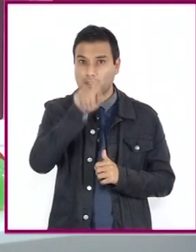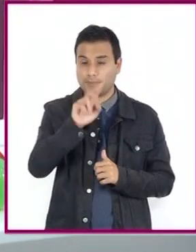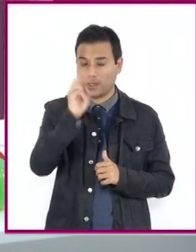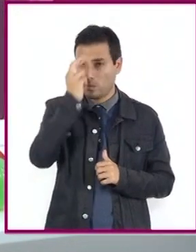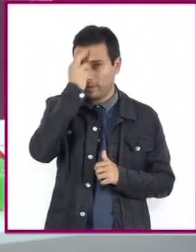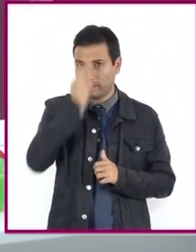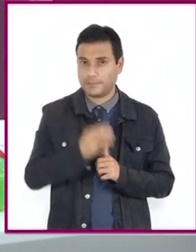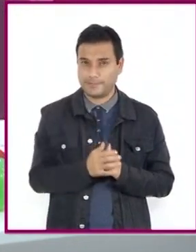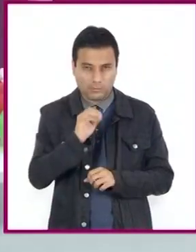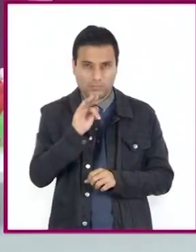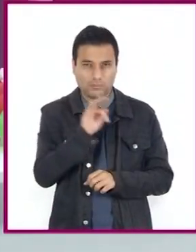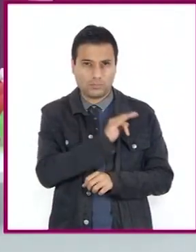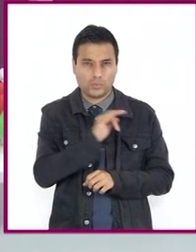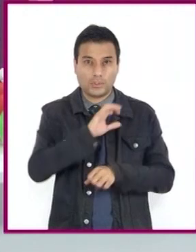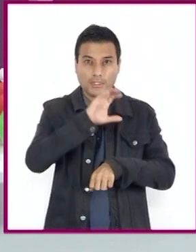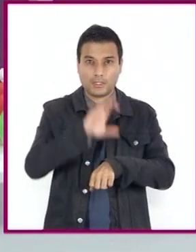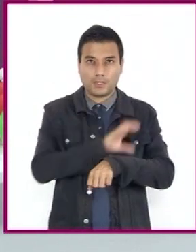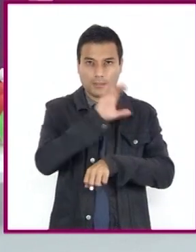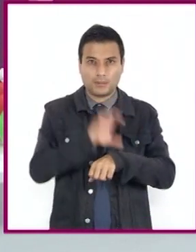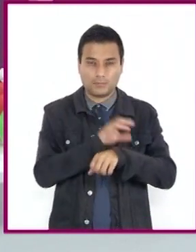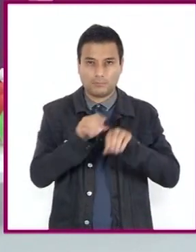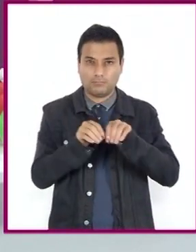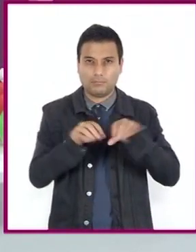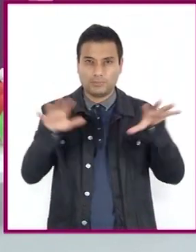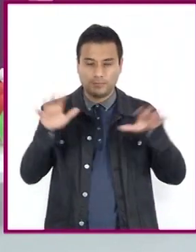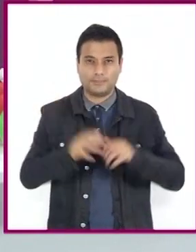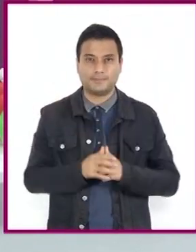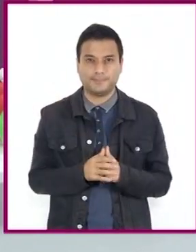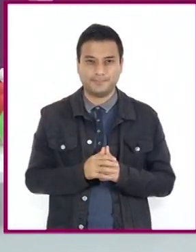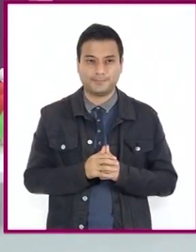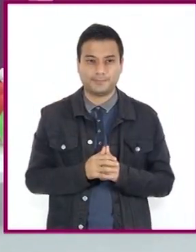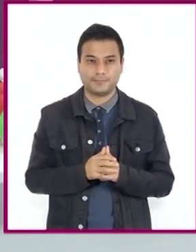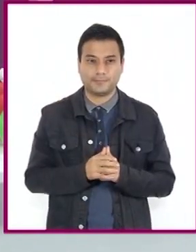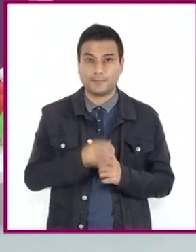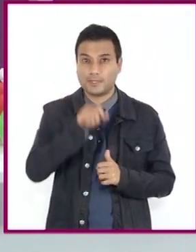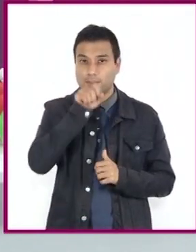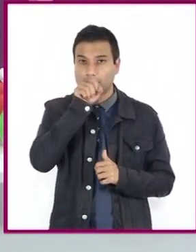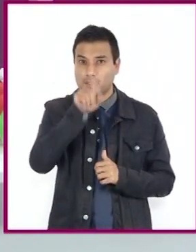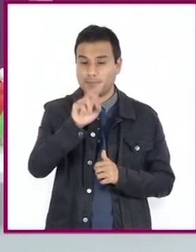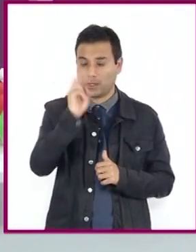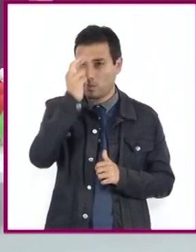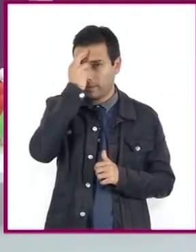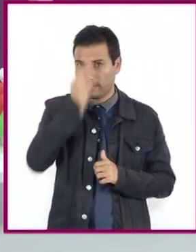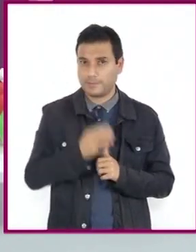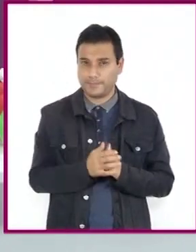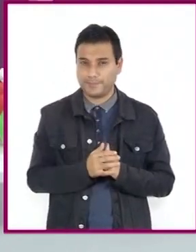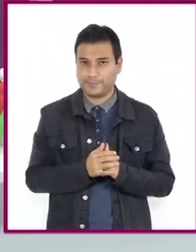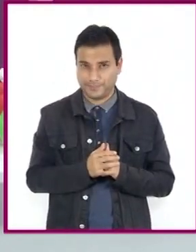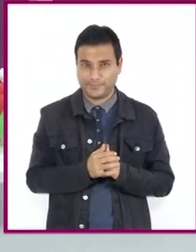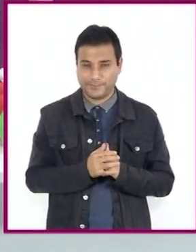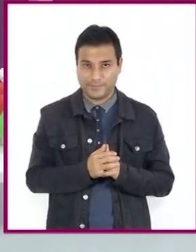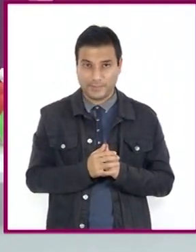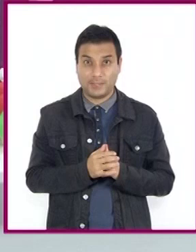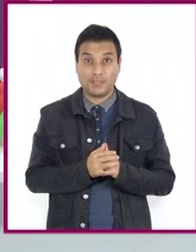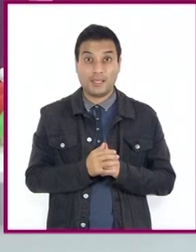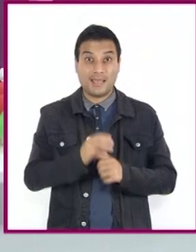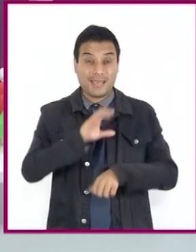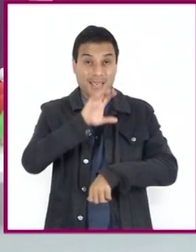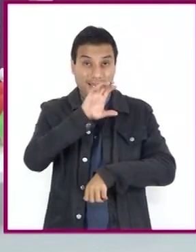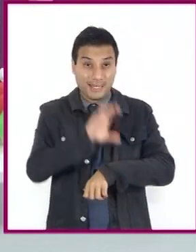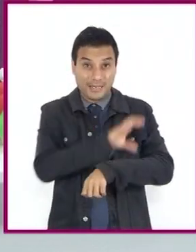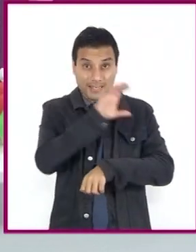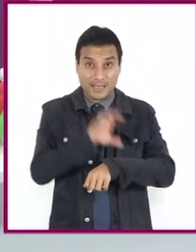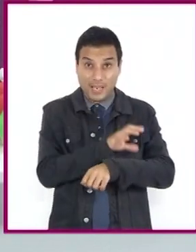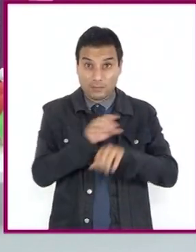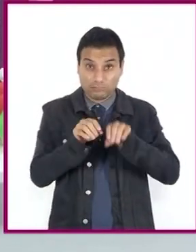directas o reversibles. También debemos considerar que la energía que se libera al romperse los enlaces de los reactivos no es la